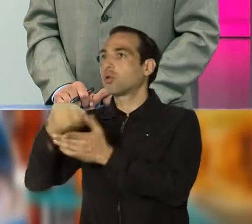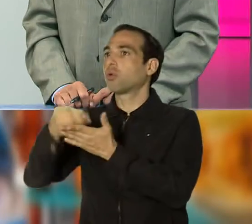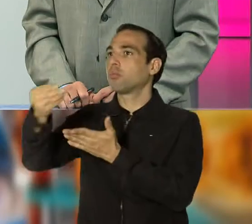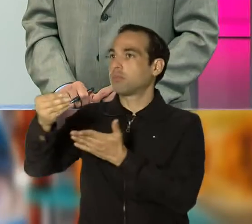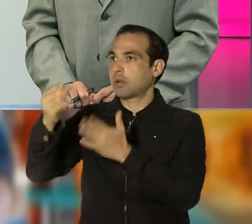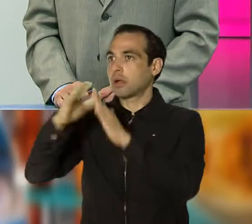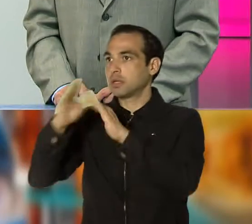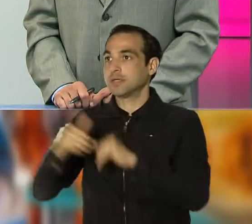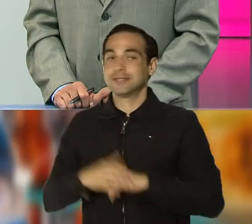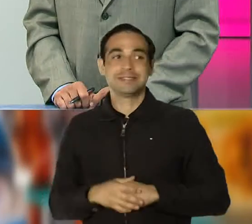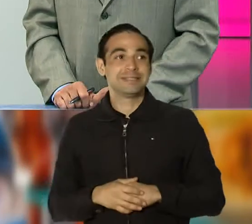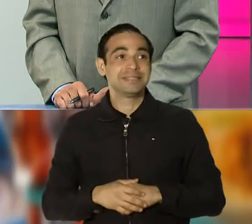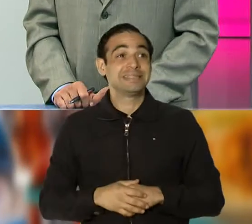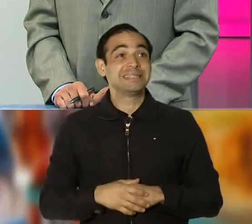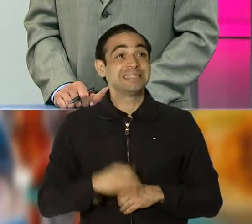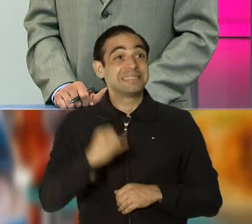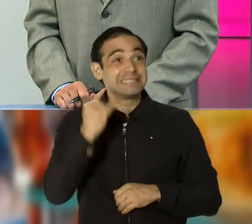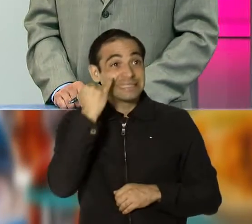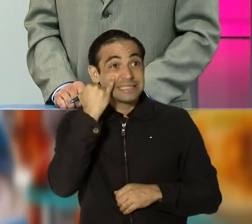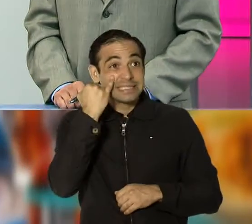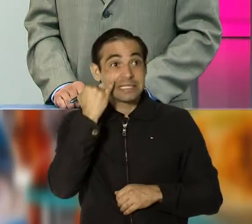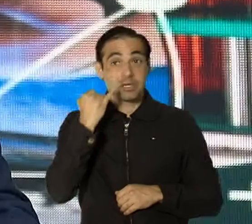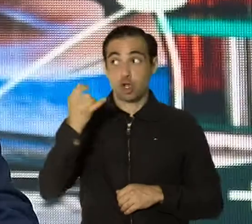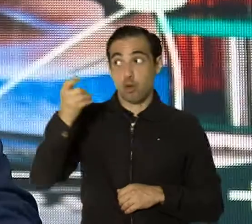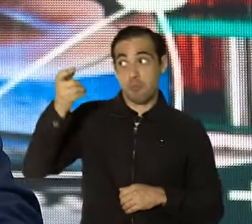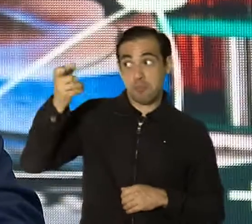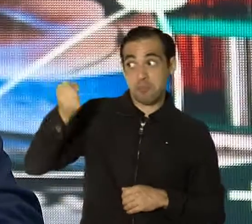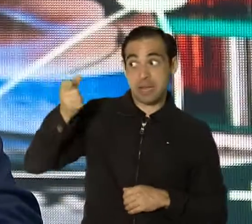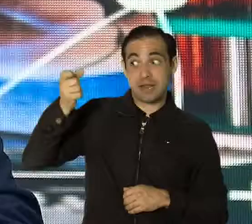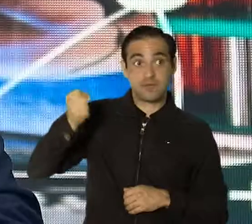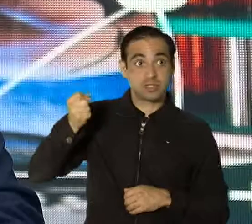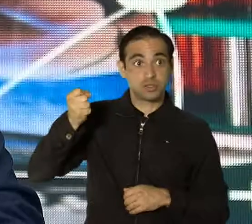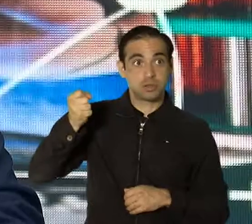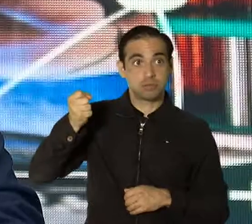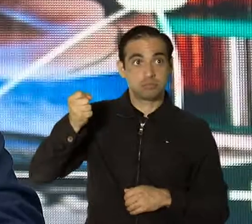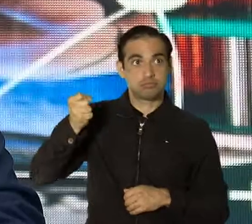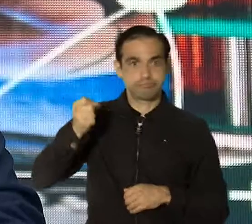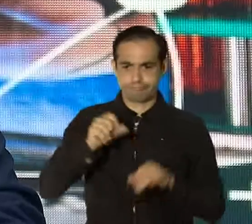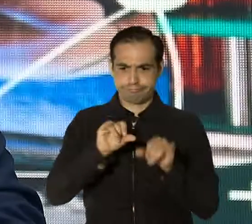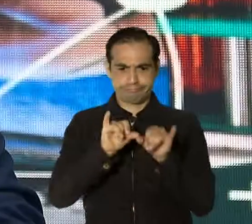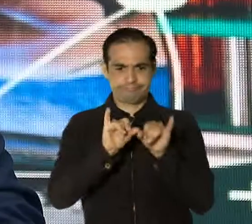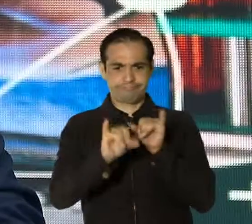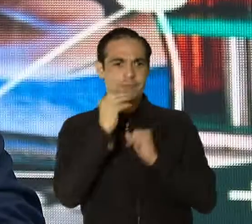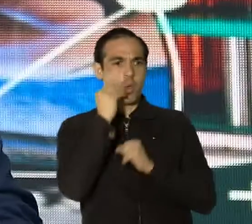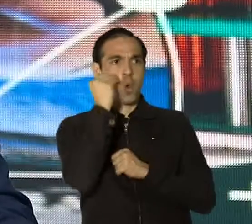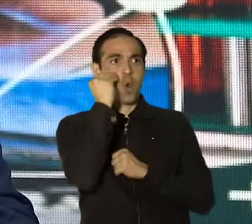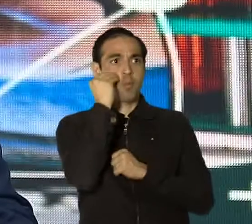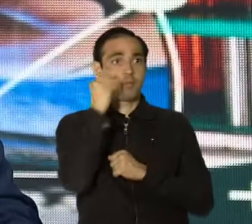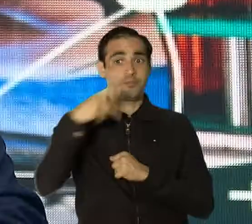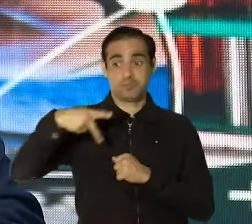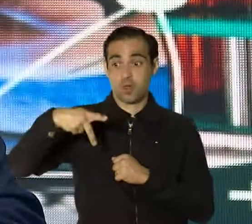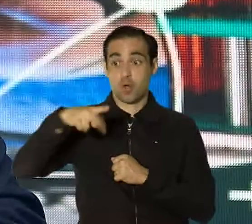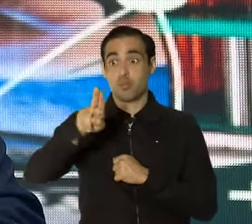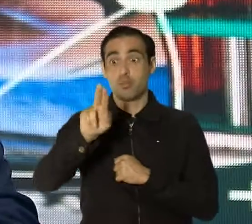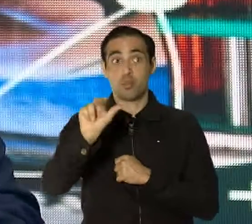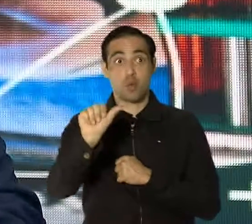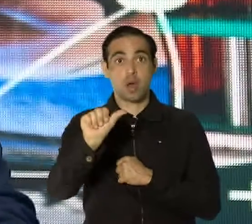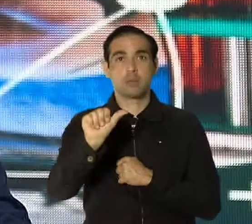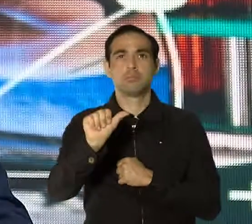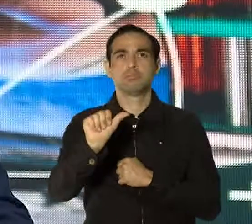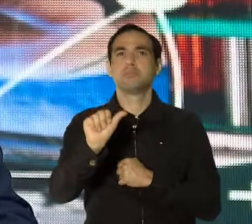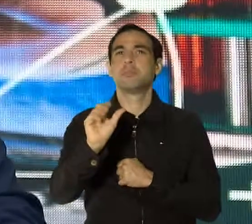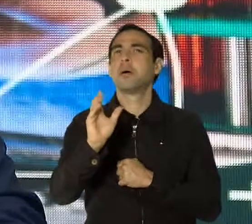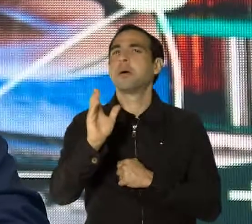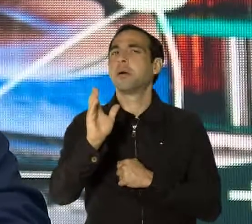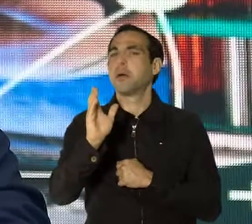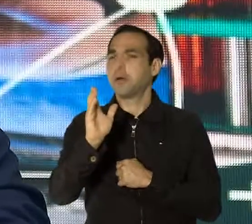volver. Si los beneficios que se le brindaban estando en su hogar del PUA van a volver